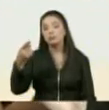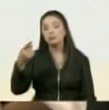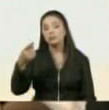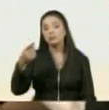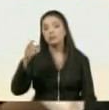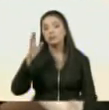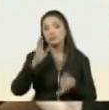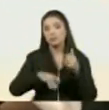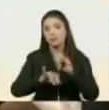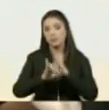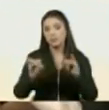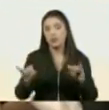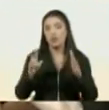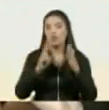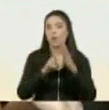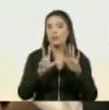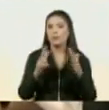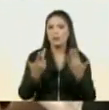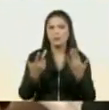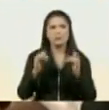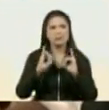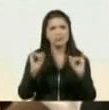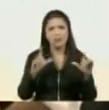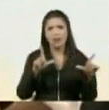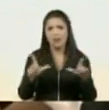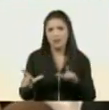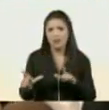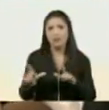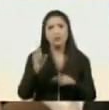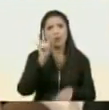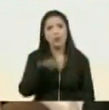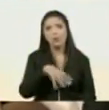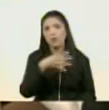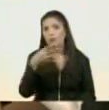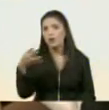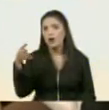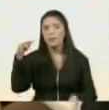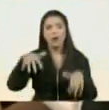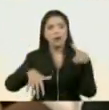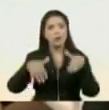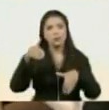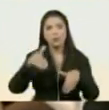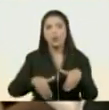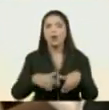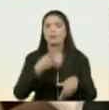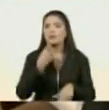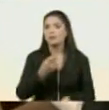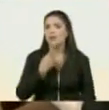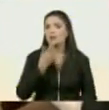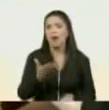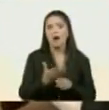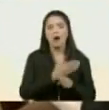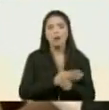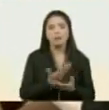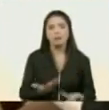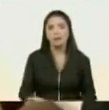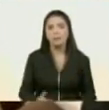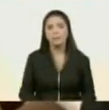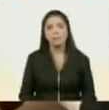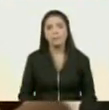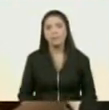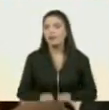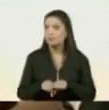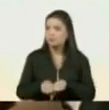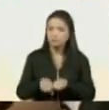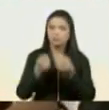del año 2018. Está establecido. Ese es el bendito cronograma electoral del que tanto hablaban antes de que incurrieran